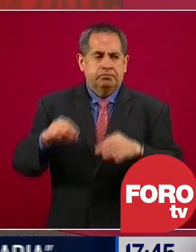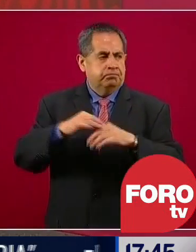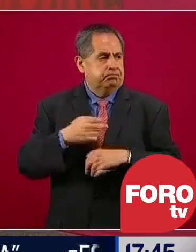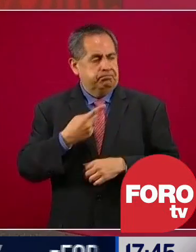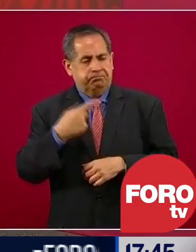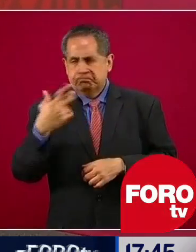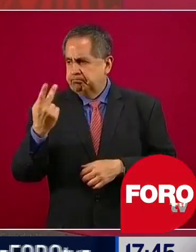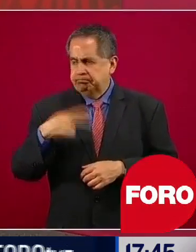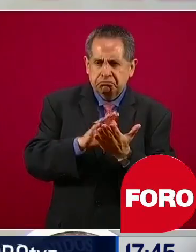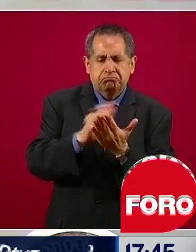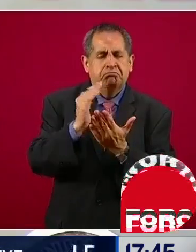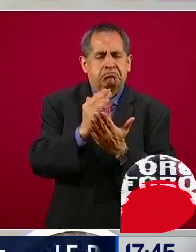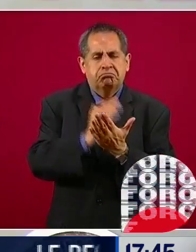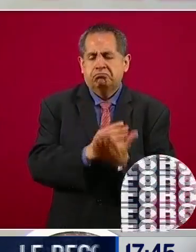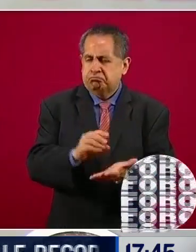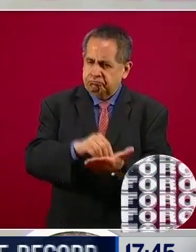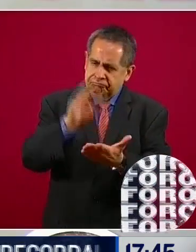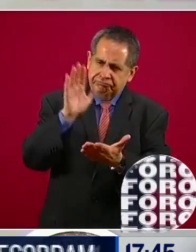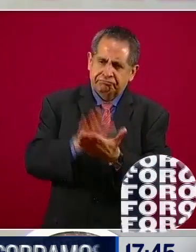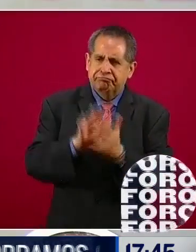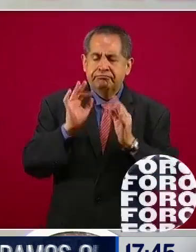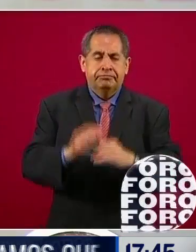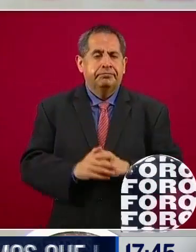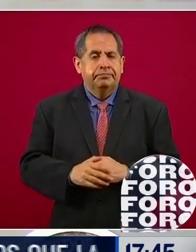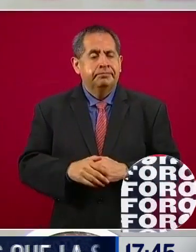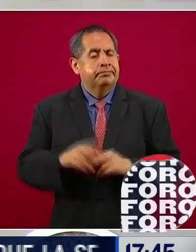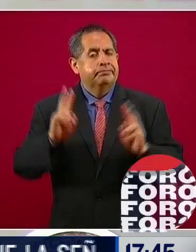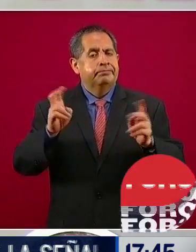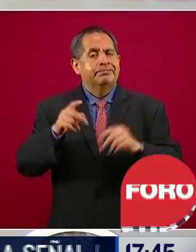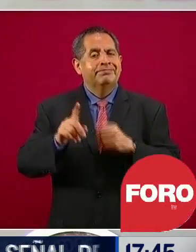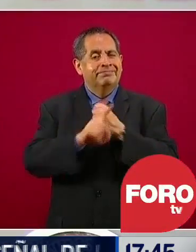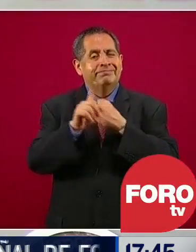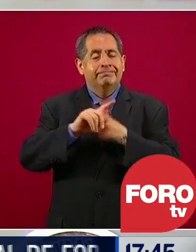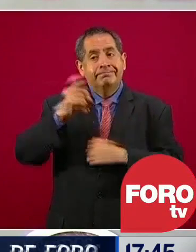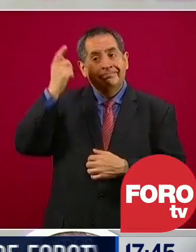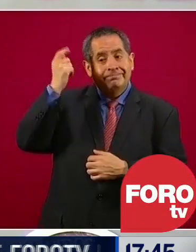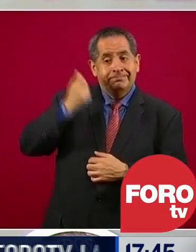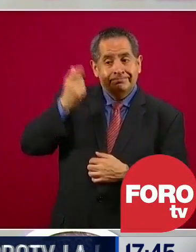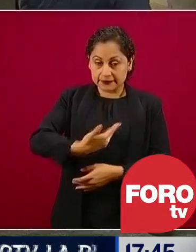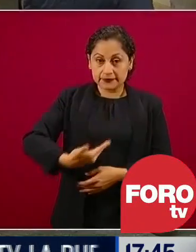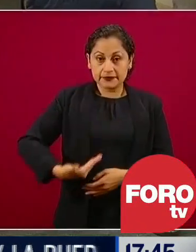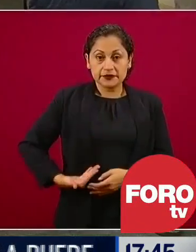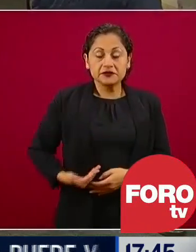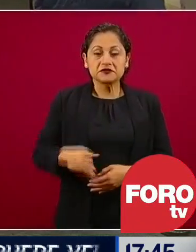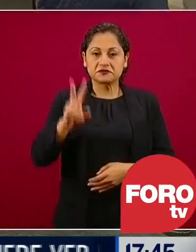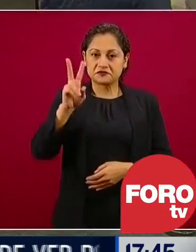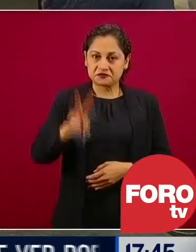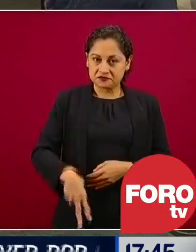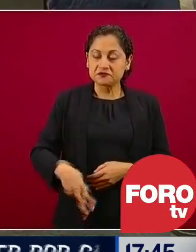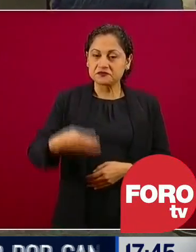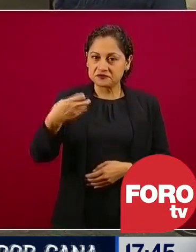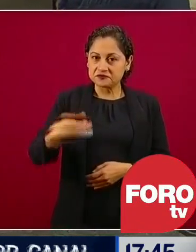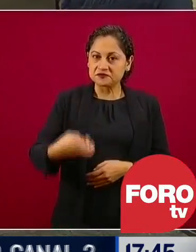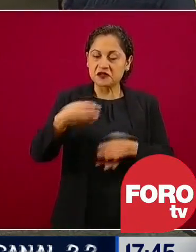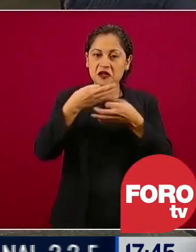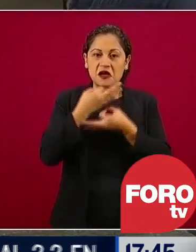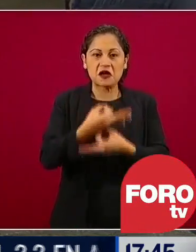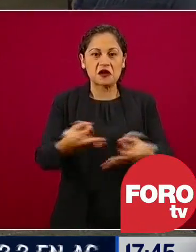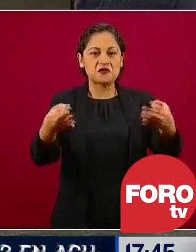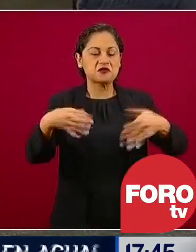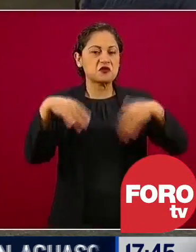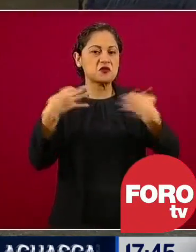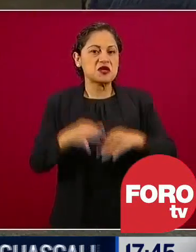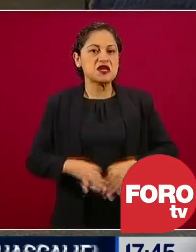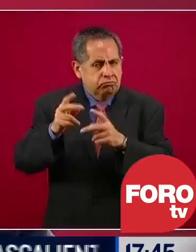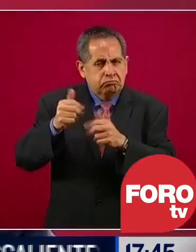es la que se puede alcanzar en este momento. Pidió a los legisladores que van a analizar el proyecto no usar el tema